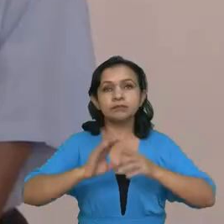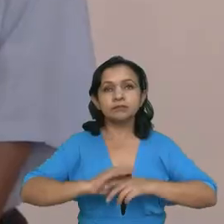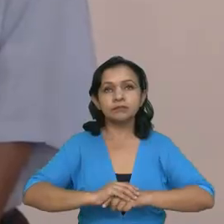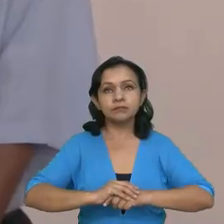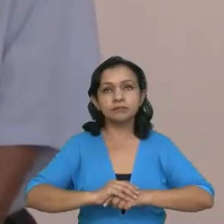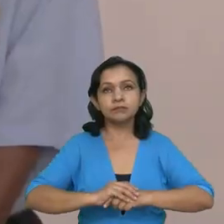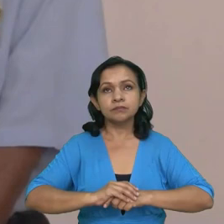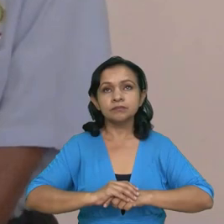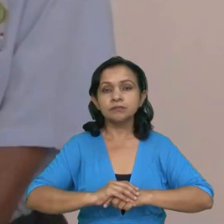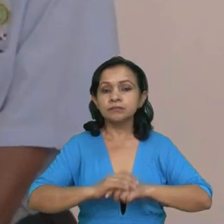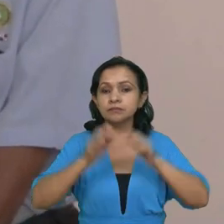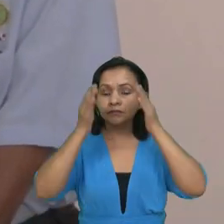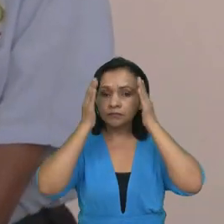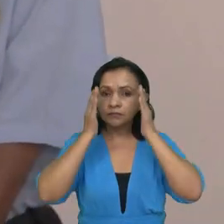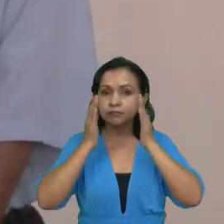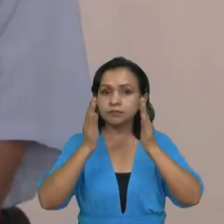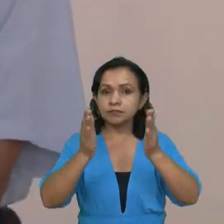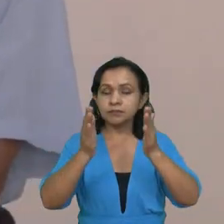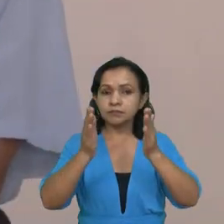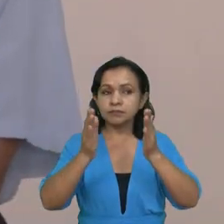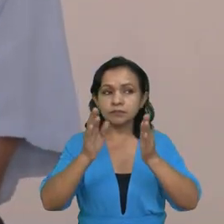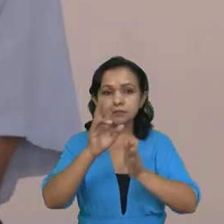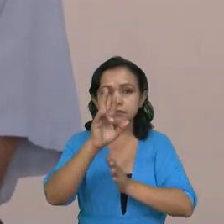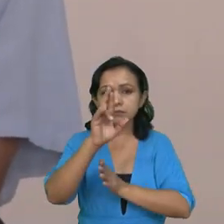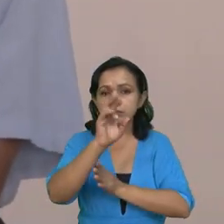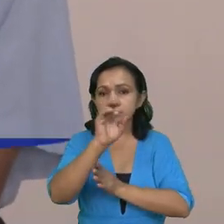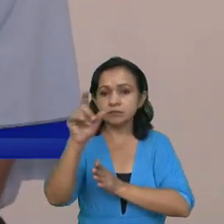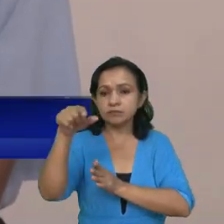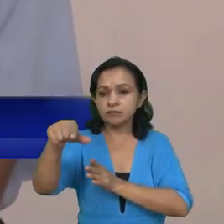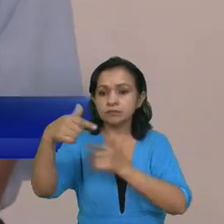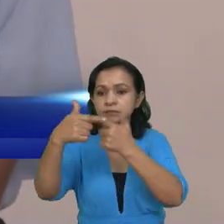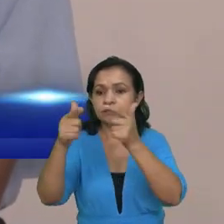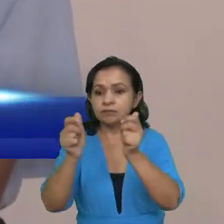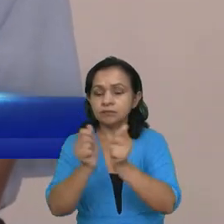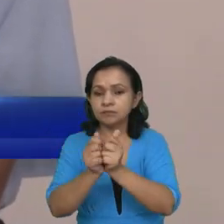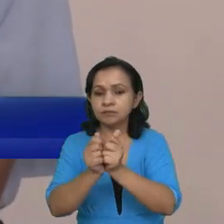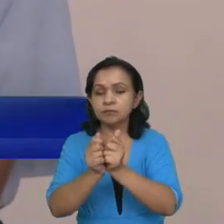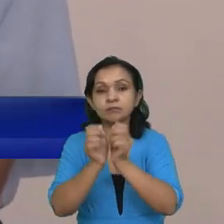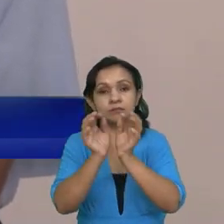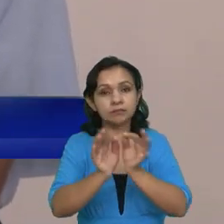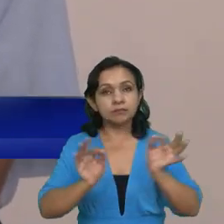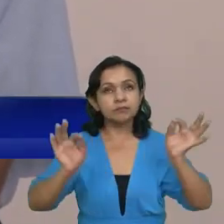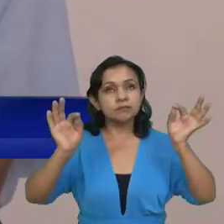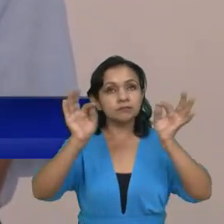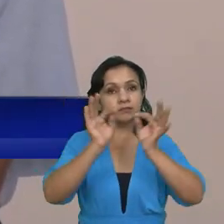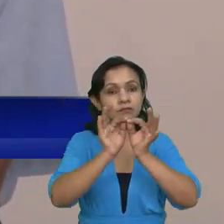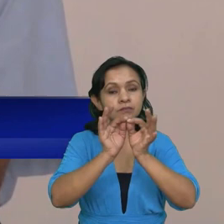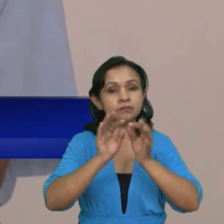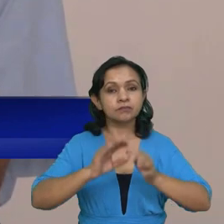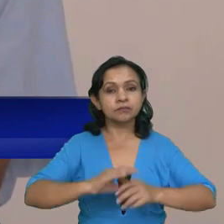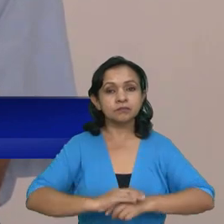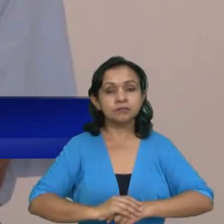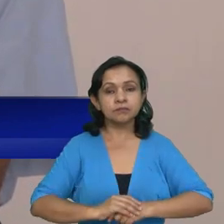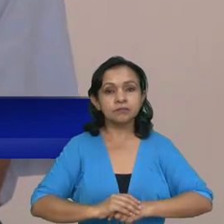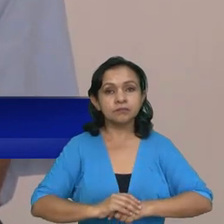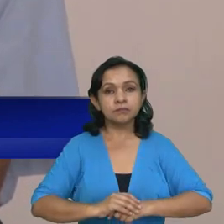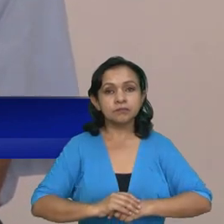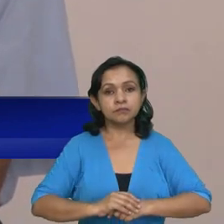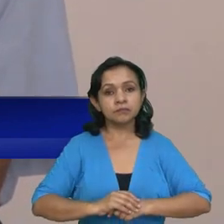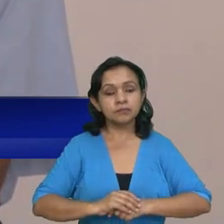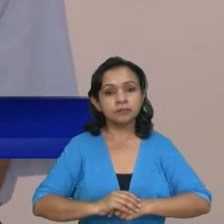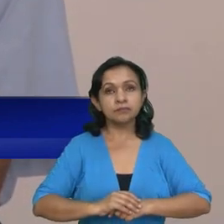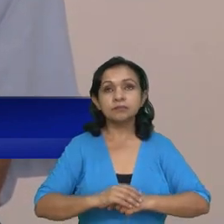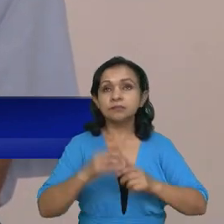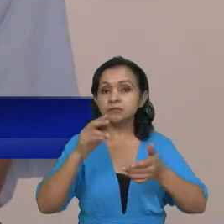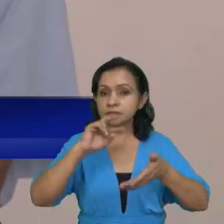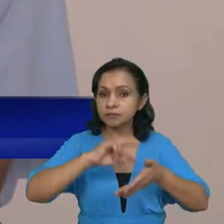con ese enfoque el rol de este comité cobra mucho valor e importancia es